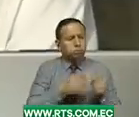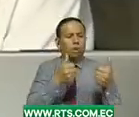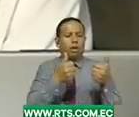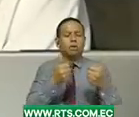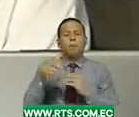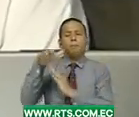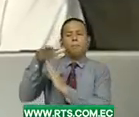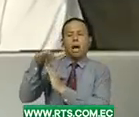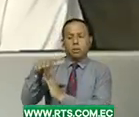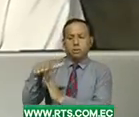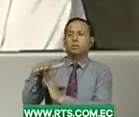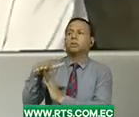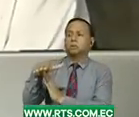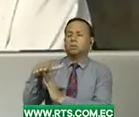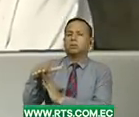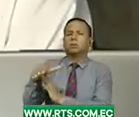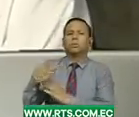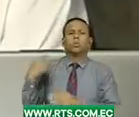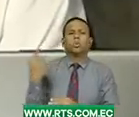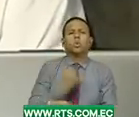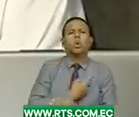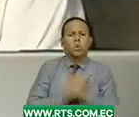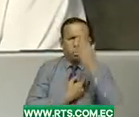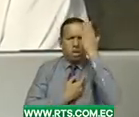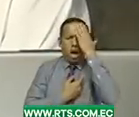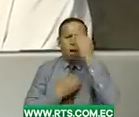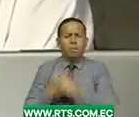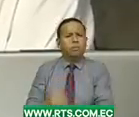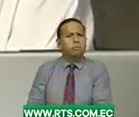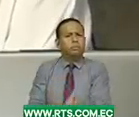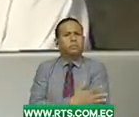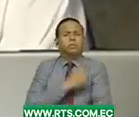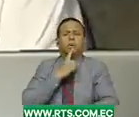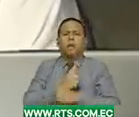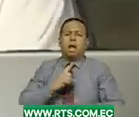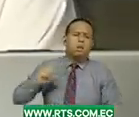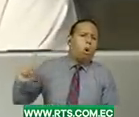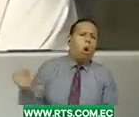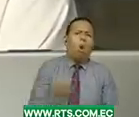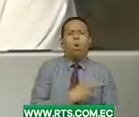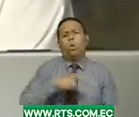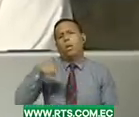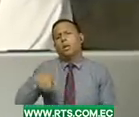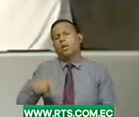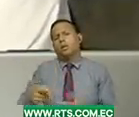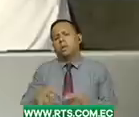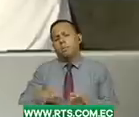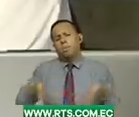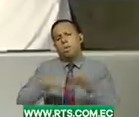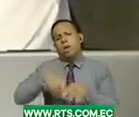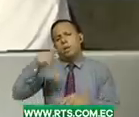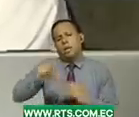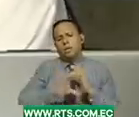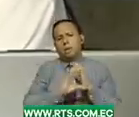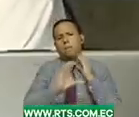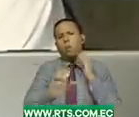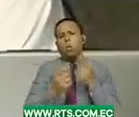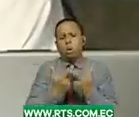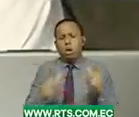tregua, porque somos sensibles a las necesidades, reanudar el servicio de transporte público